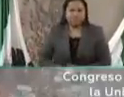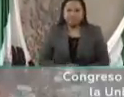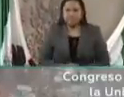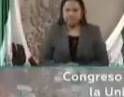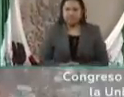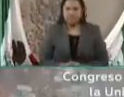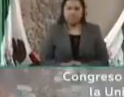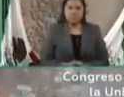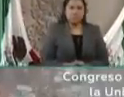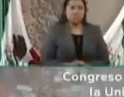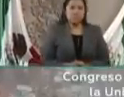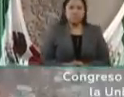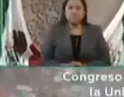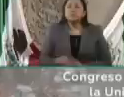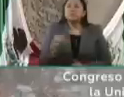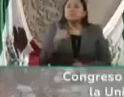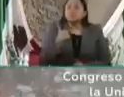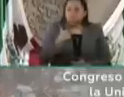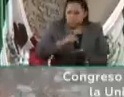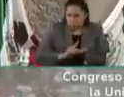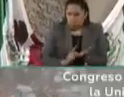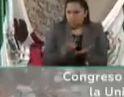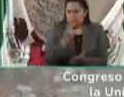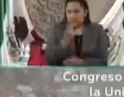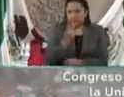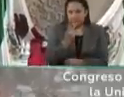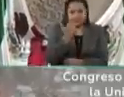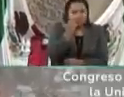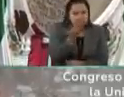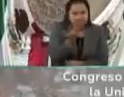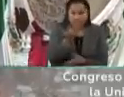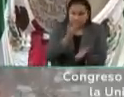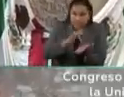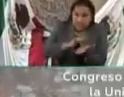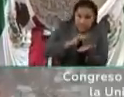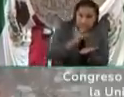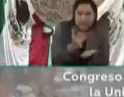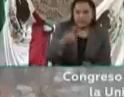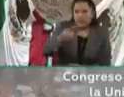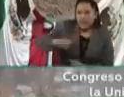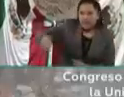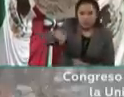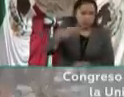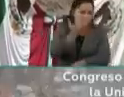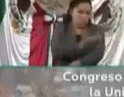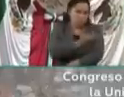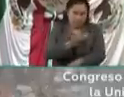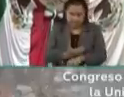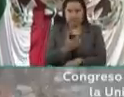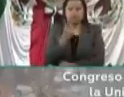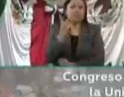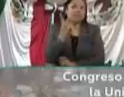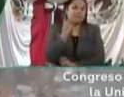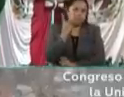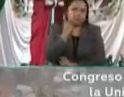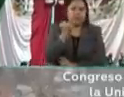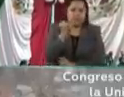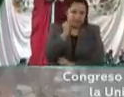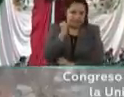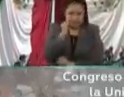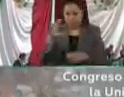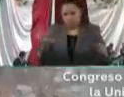quiero nuevamente agradecer la distinción de mis compañeras y compañeros legisladores de nuestro